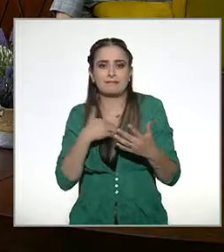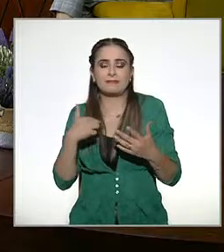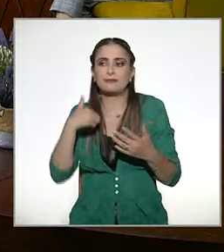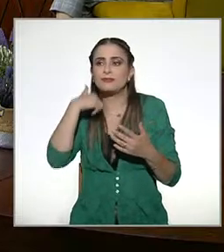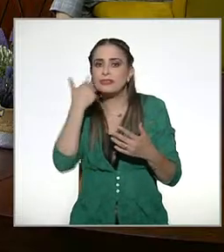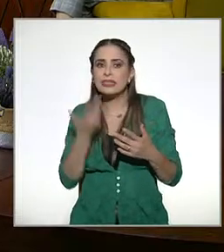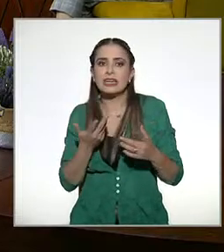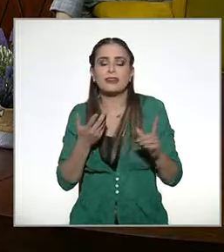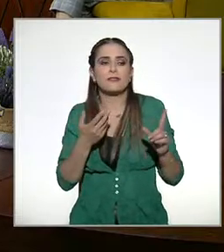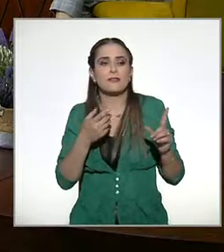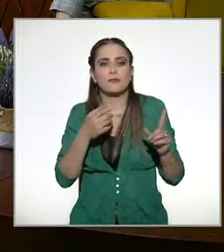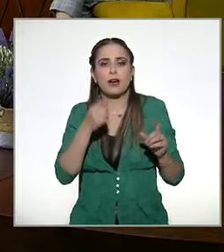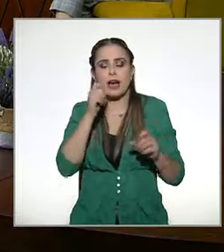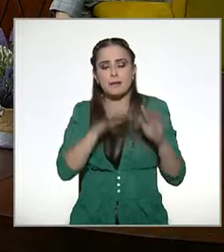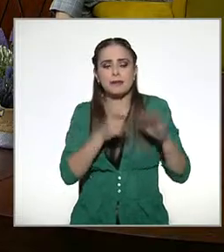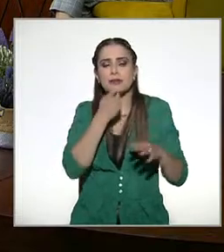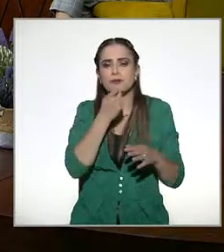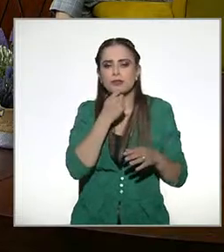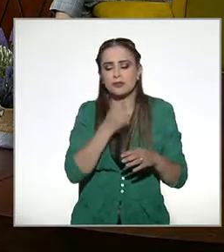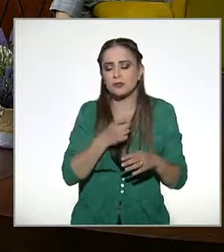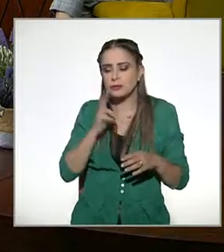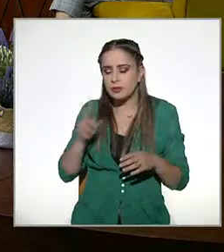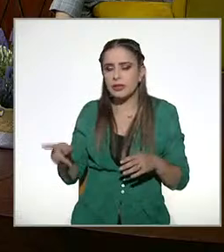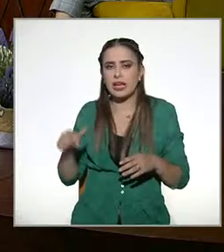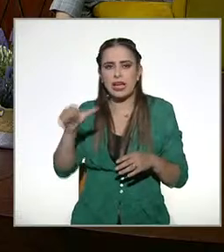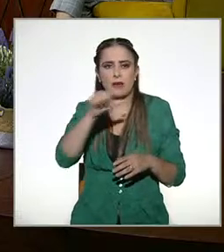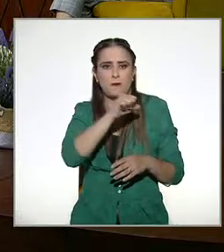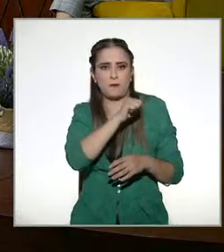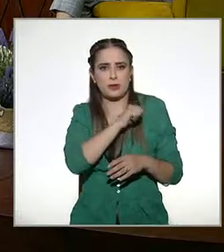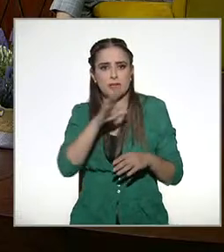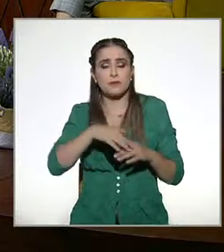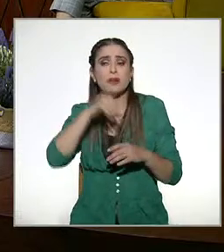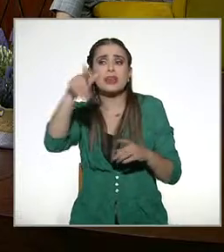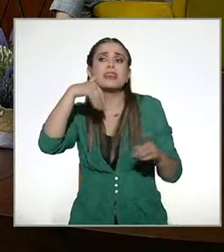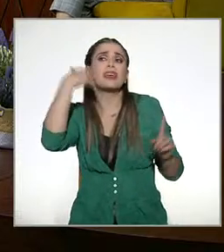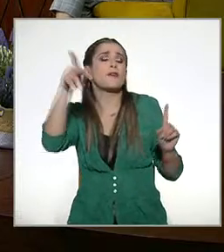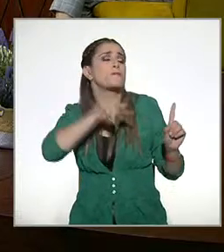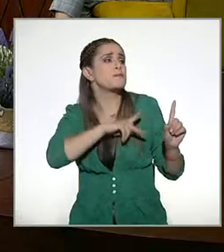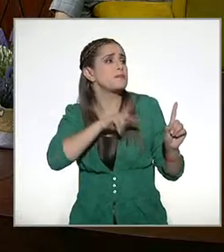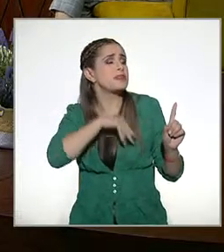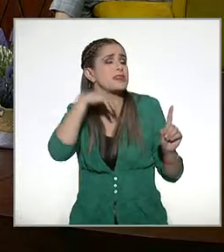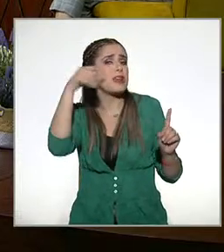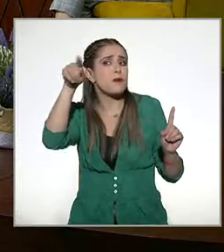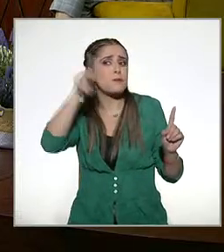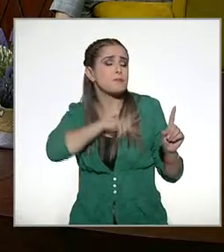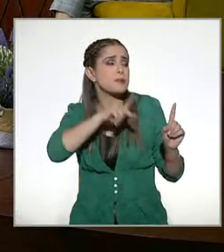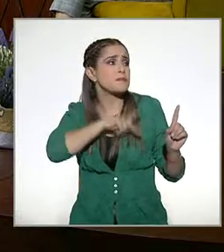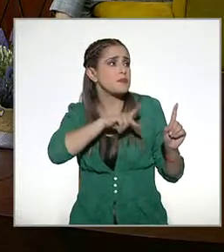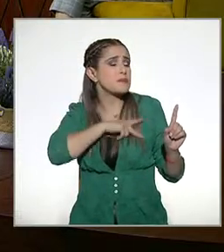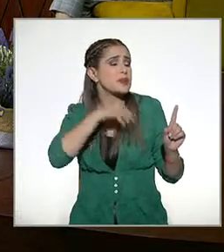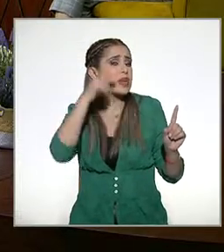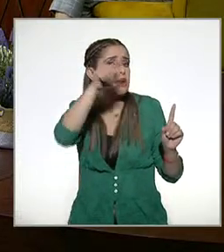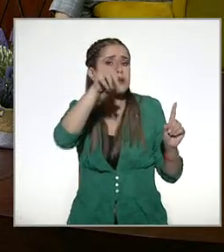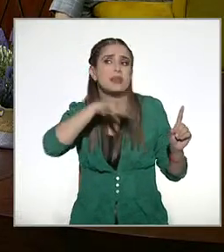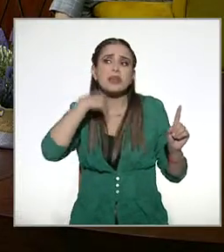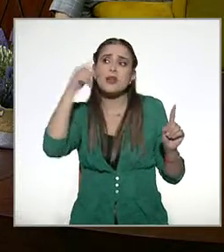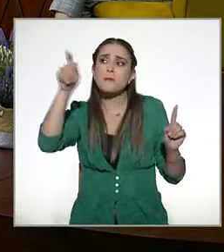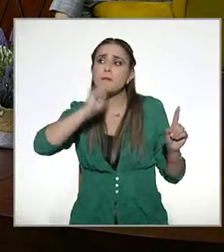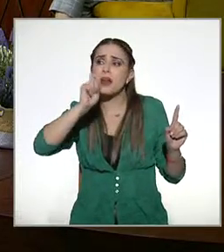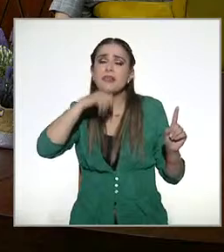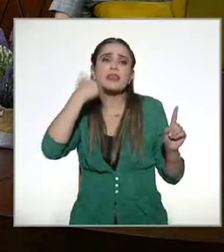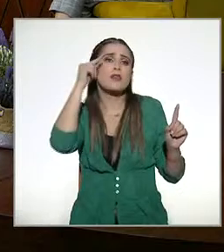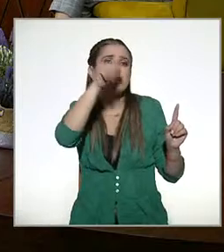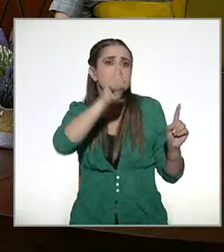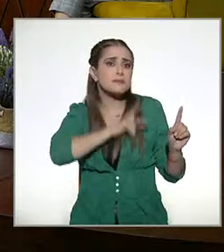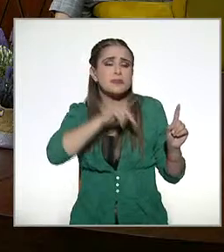llaman a los niños egoístas porque tiene ese deseo de apoderarse de algo y lo que quieren es suyo quiero una paleta esa es